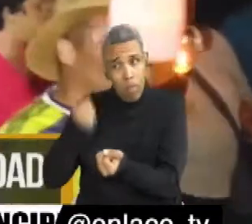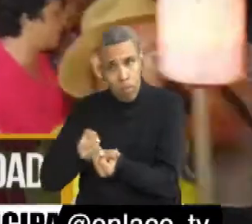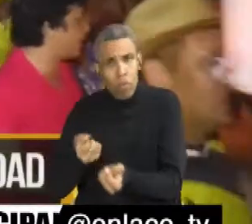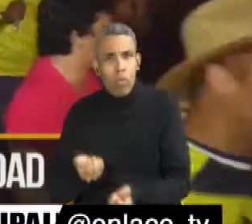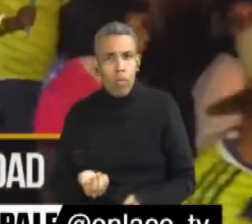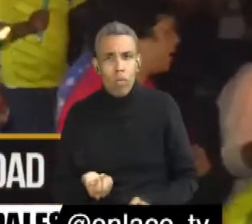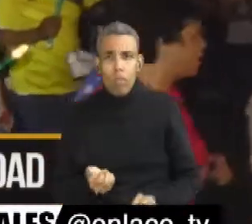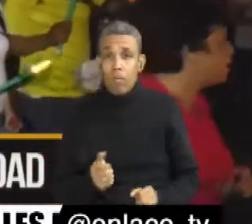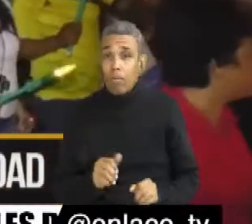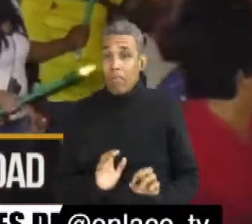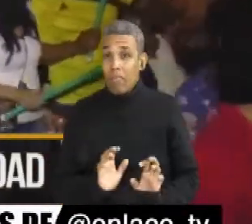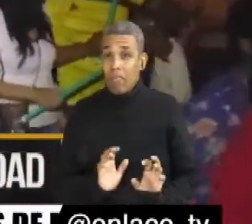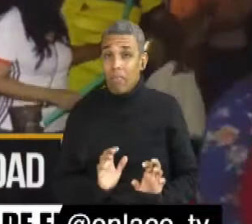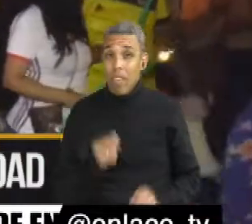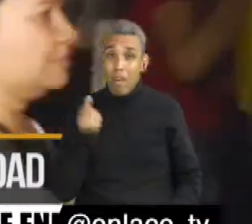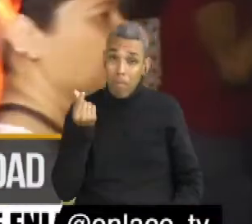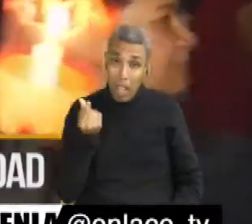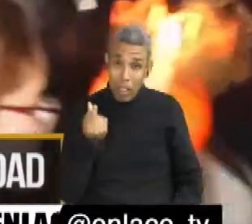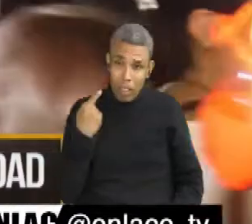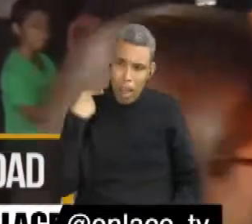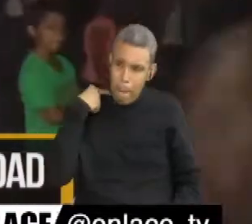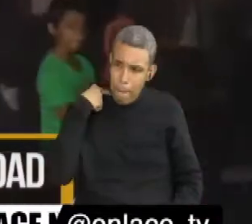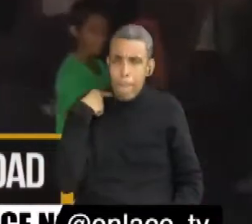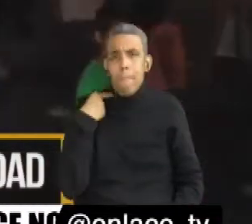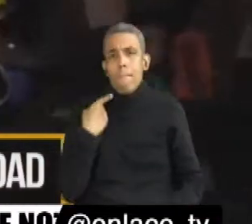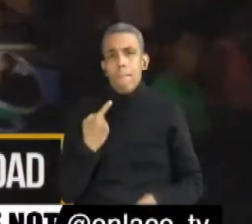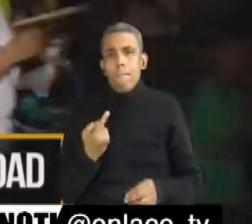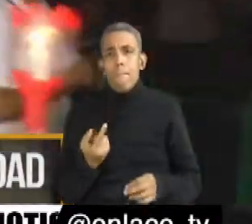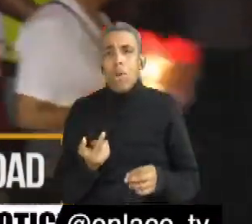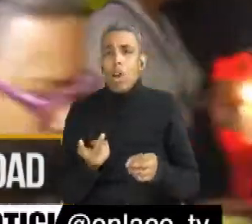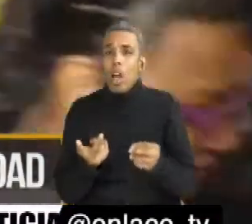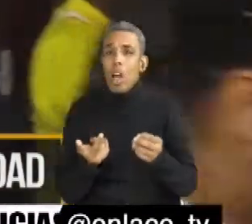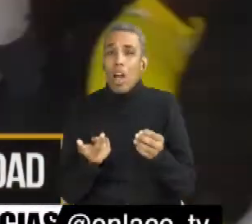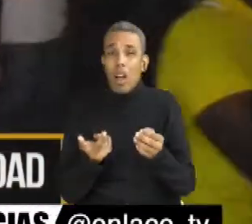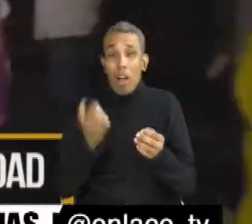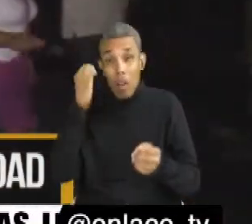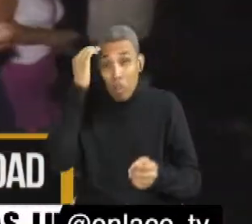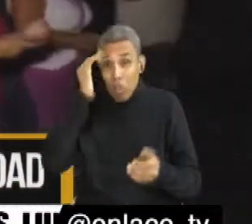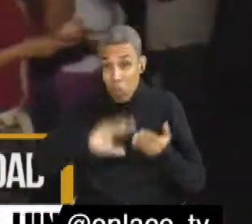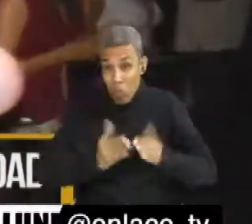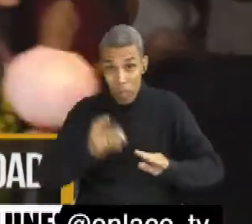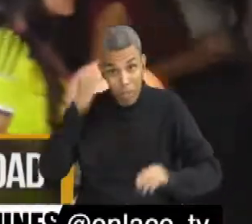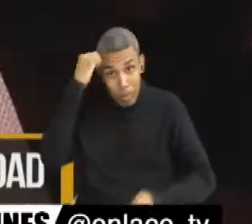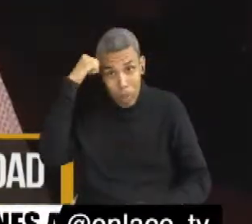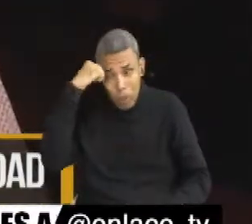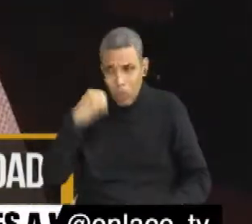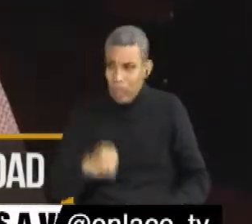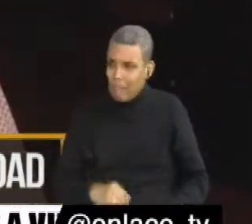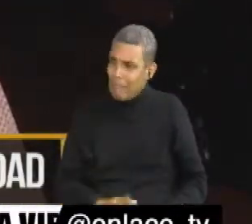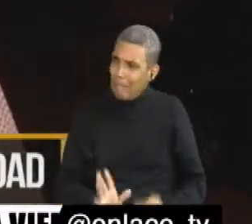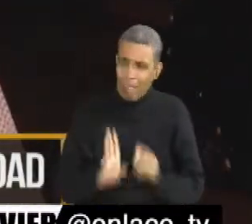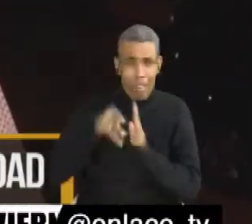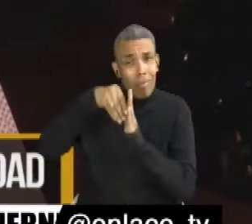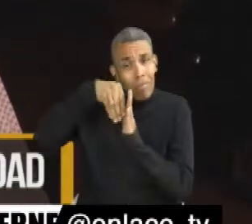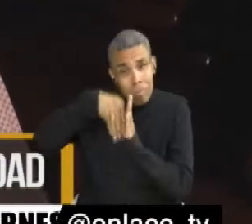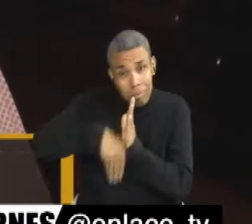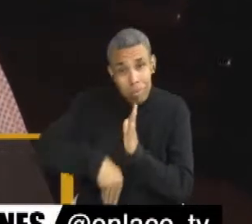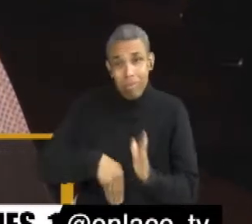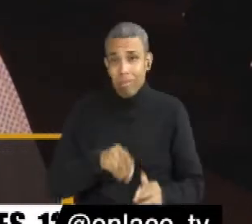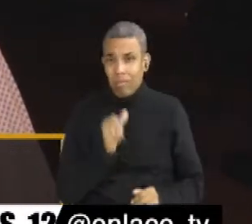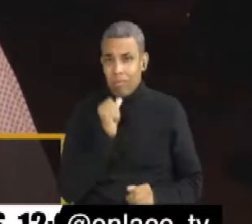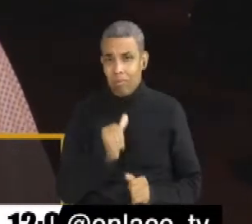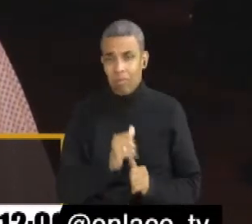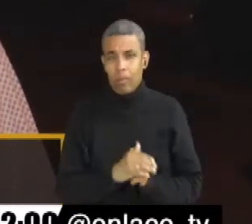la situación económica para el sector educativo no es la mejor y creo que lo que hemos venido haciendo en